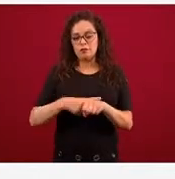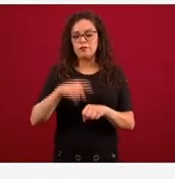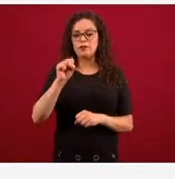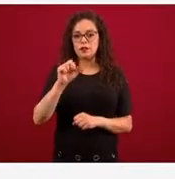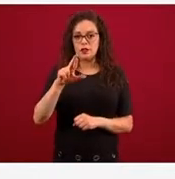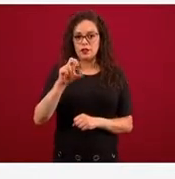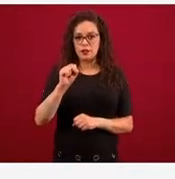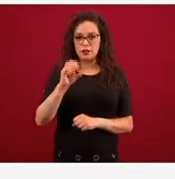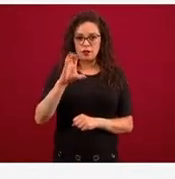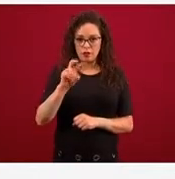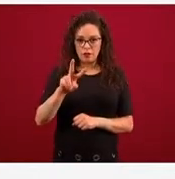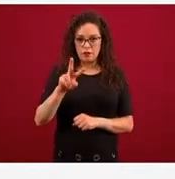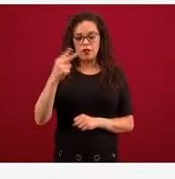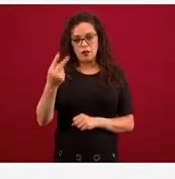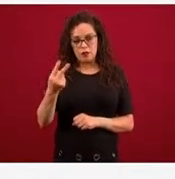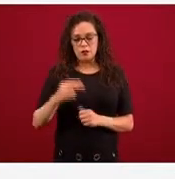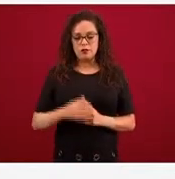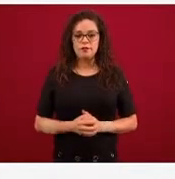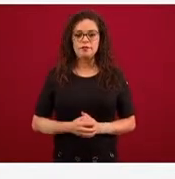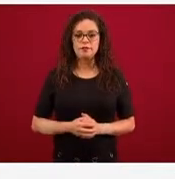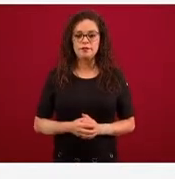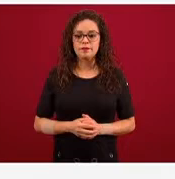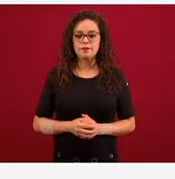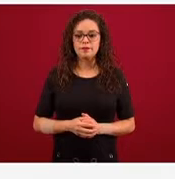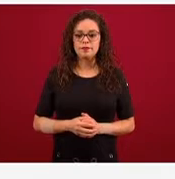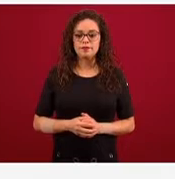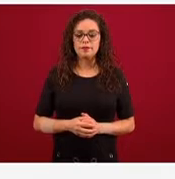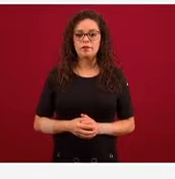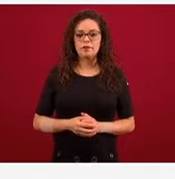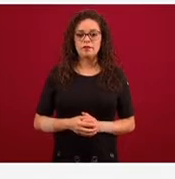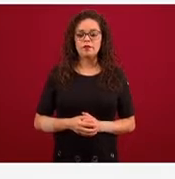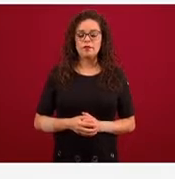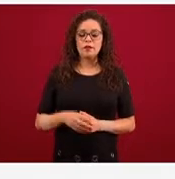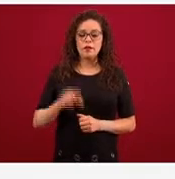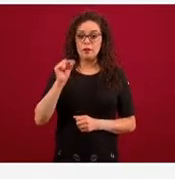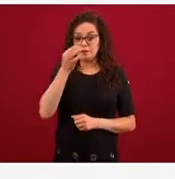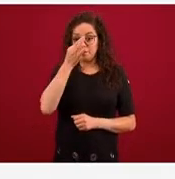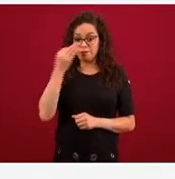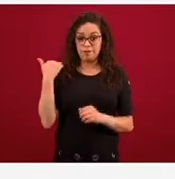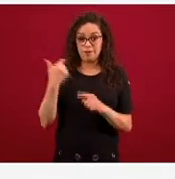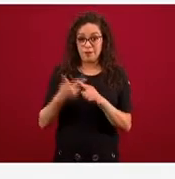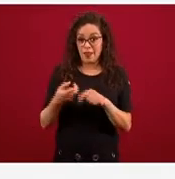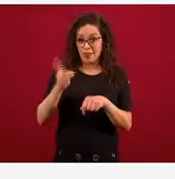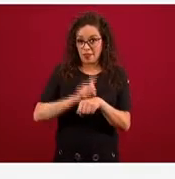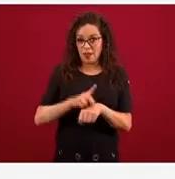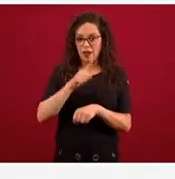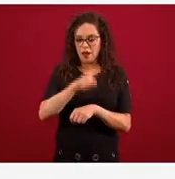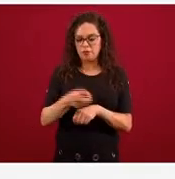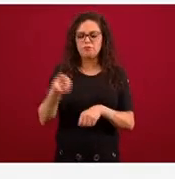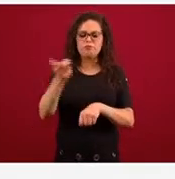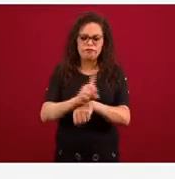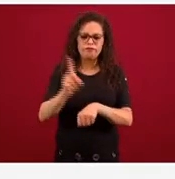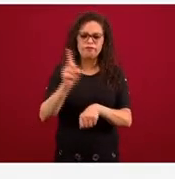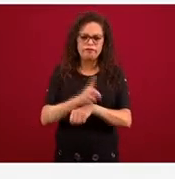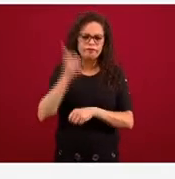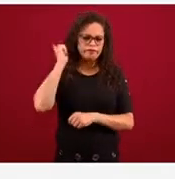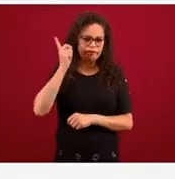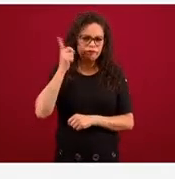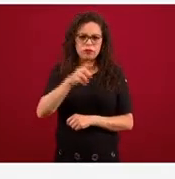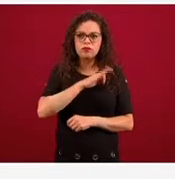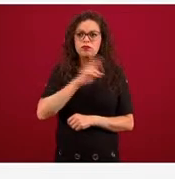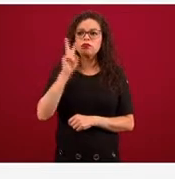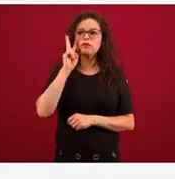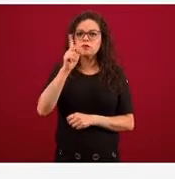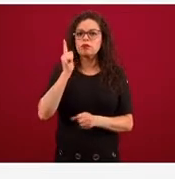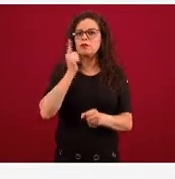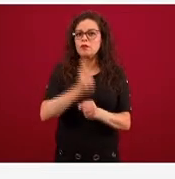bueno, hay una So that variabilidad has menor been en that los has últimos días, dropped, decreased pero a little como hemos bit in the estado last couple presentando of día con days. día, vemos cómo And esto so en la you can medida que se van see how